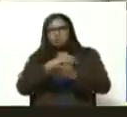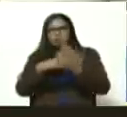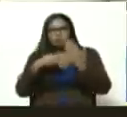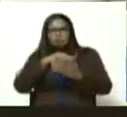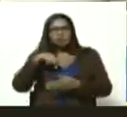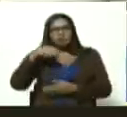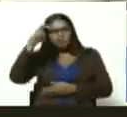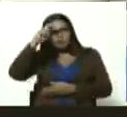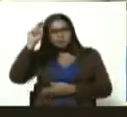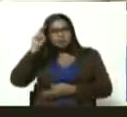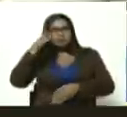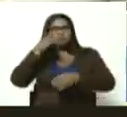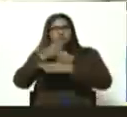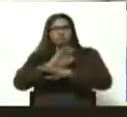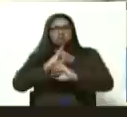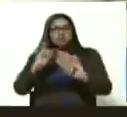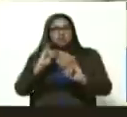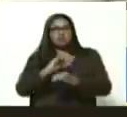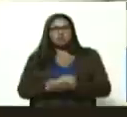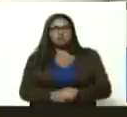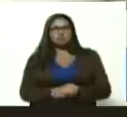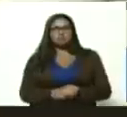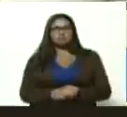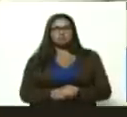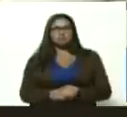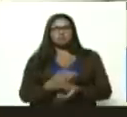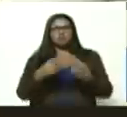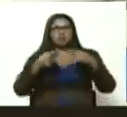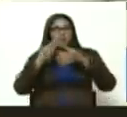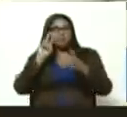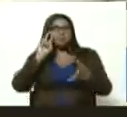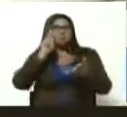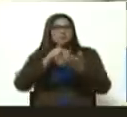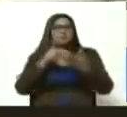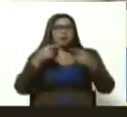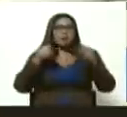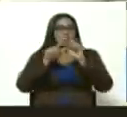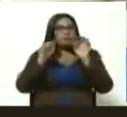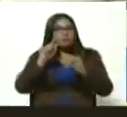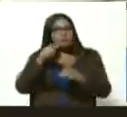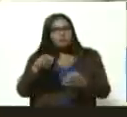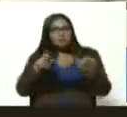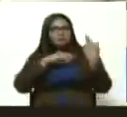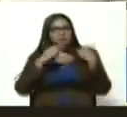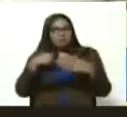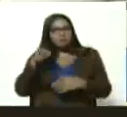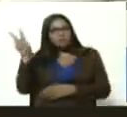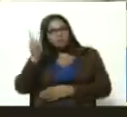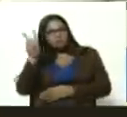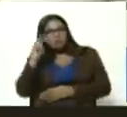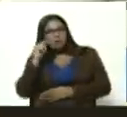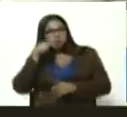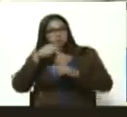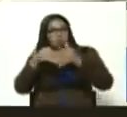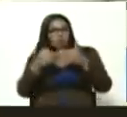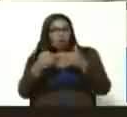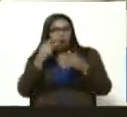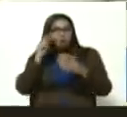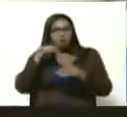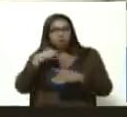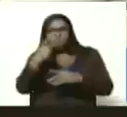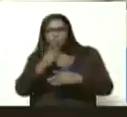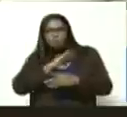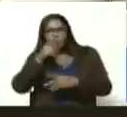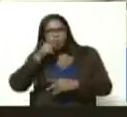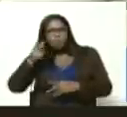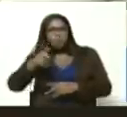carlos farías ya llegó allá para participar en representación de venezuela y será la voz de un pueblo